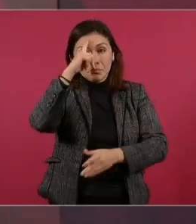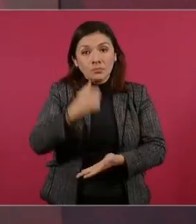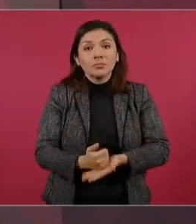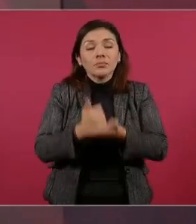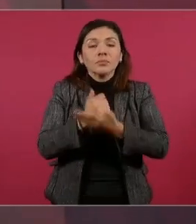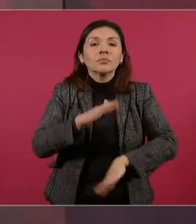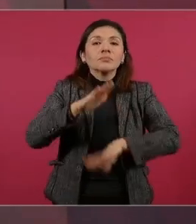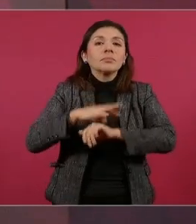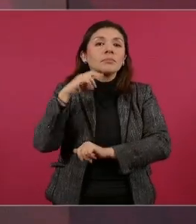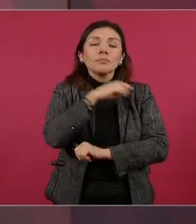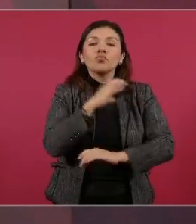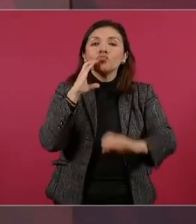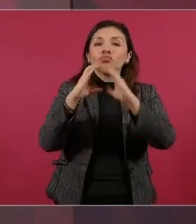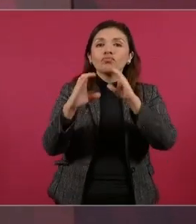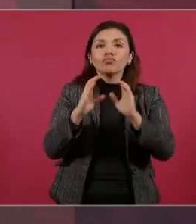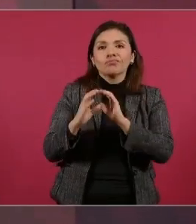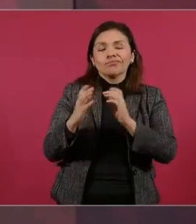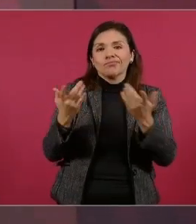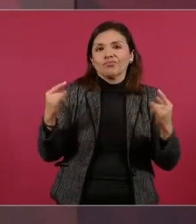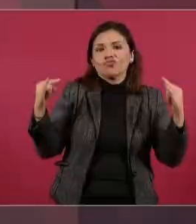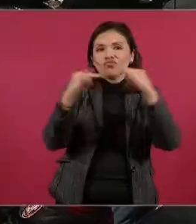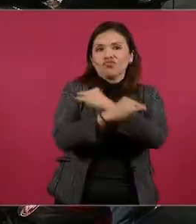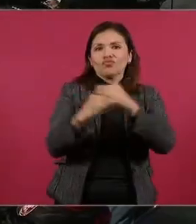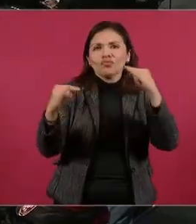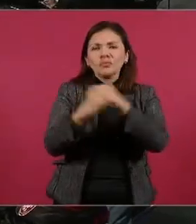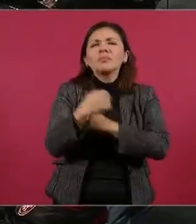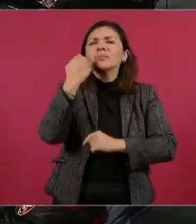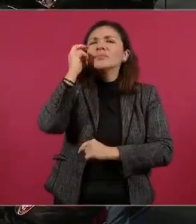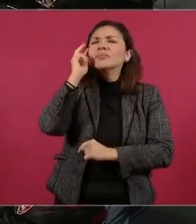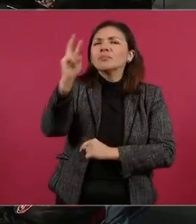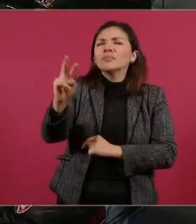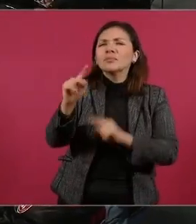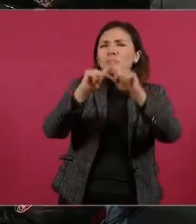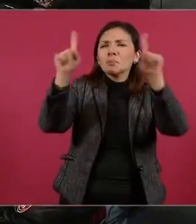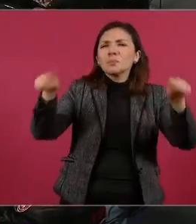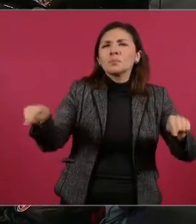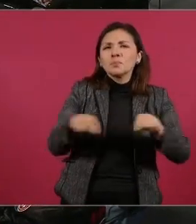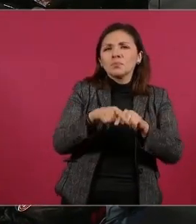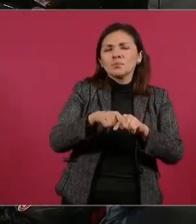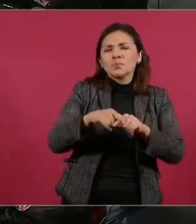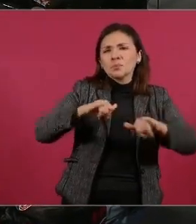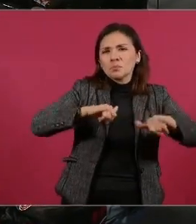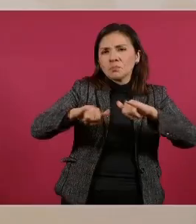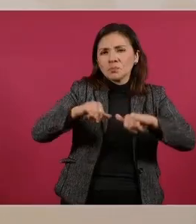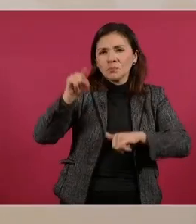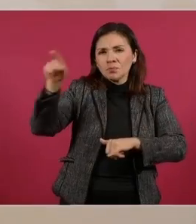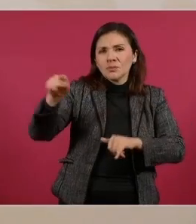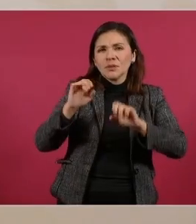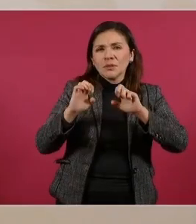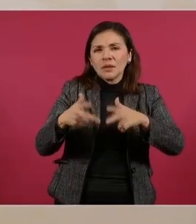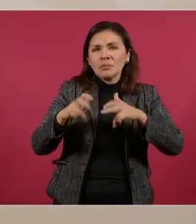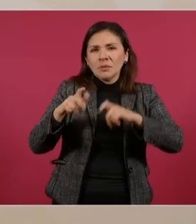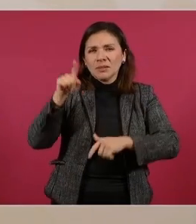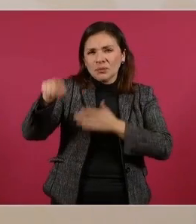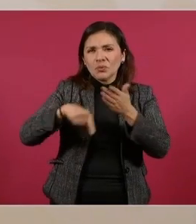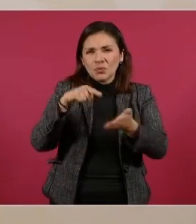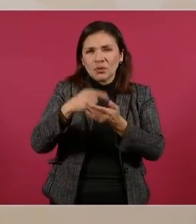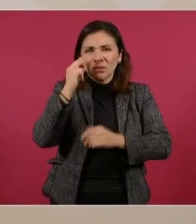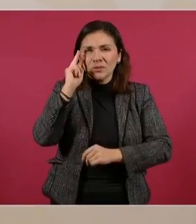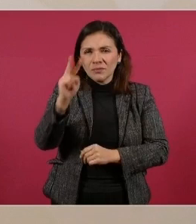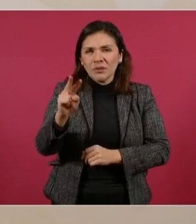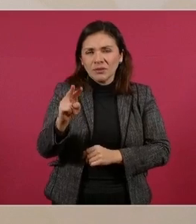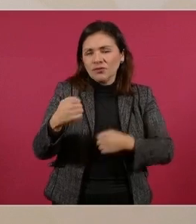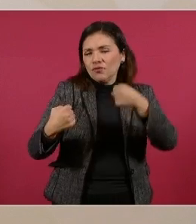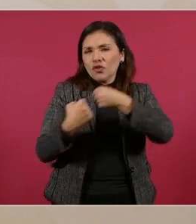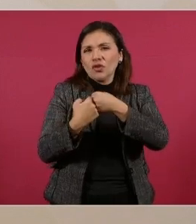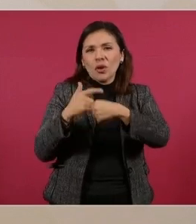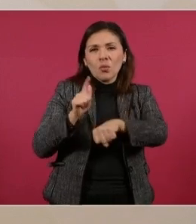la comunicación por qué no pones el plano de de Chiapas de esa zona con